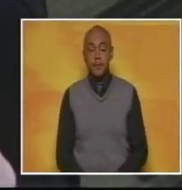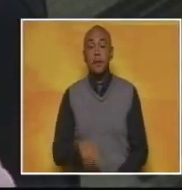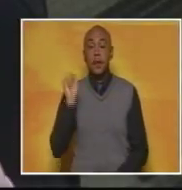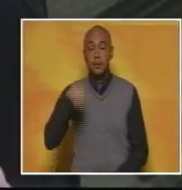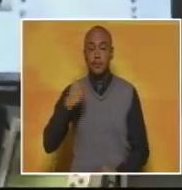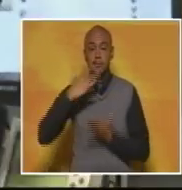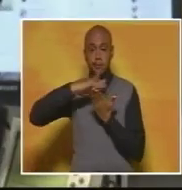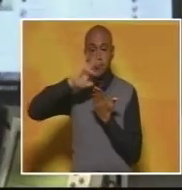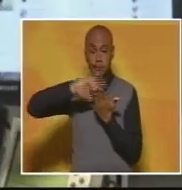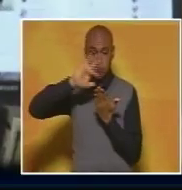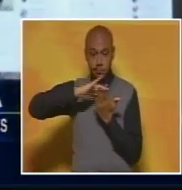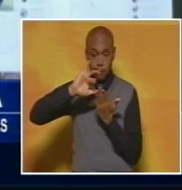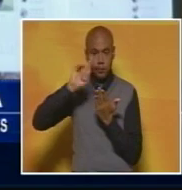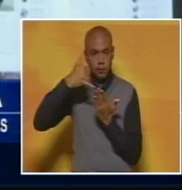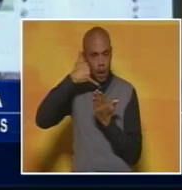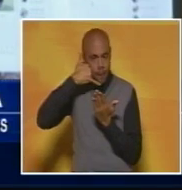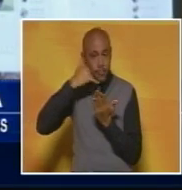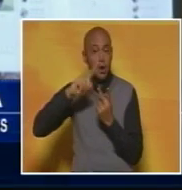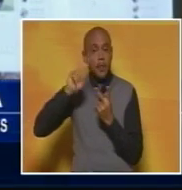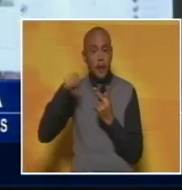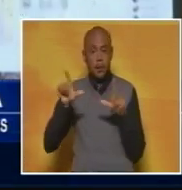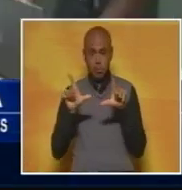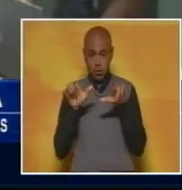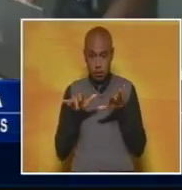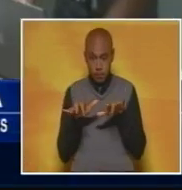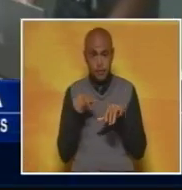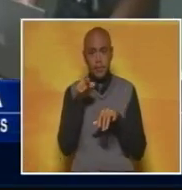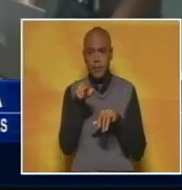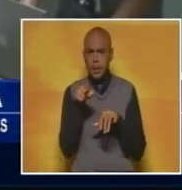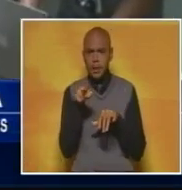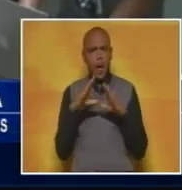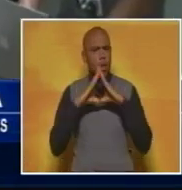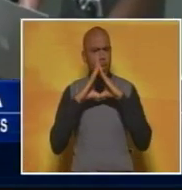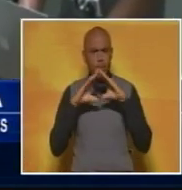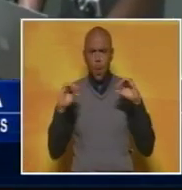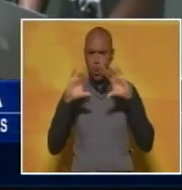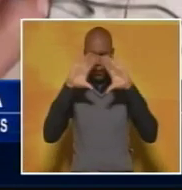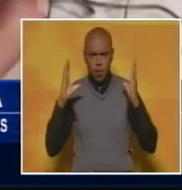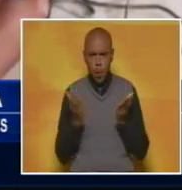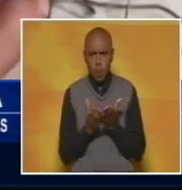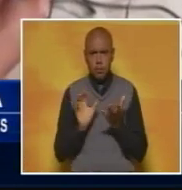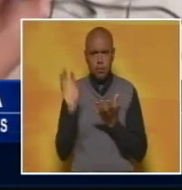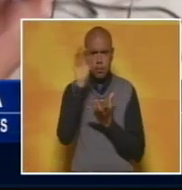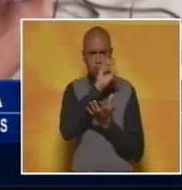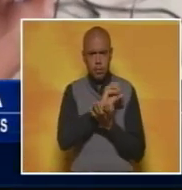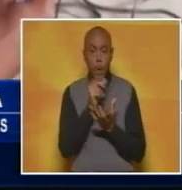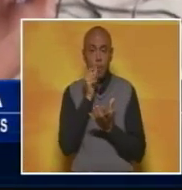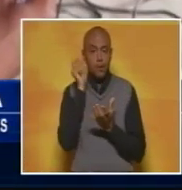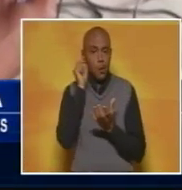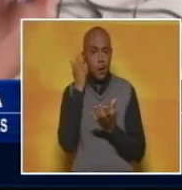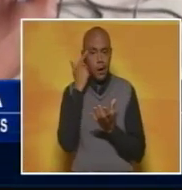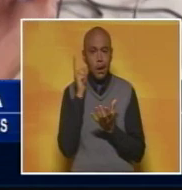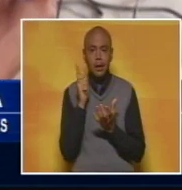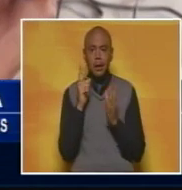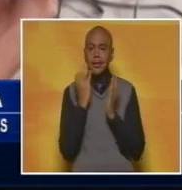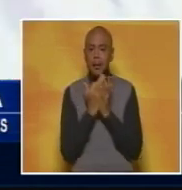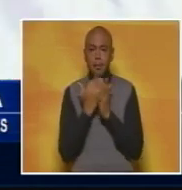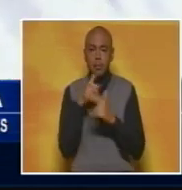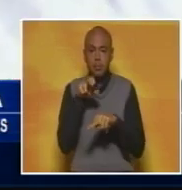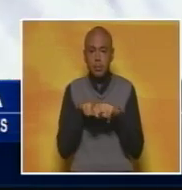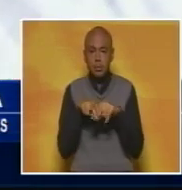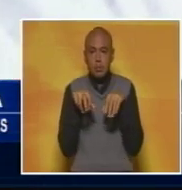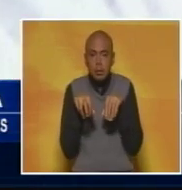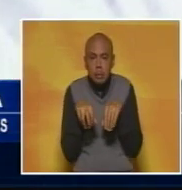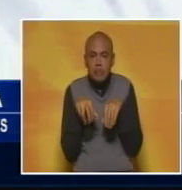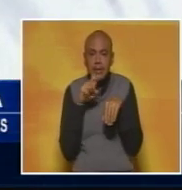Los teléfonos celulares y las computadoras están en casi todas partes del mundo. La gente se encorva frente a estos dispositivos